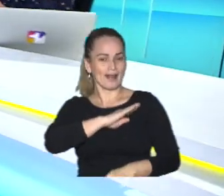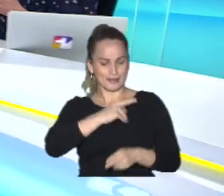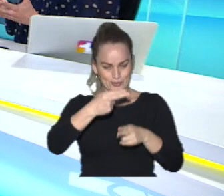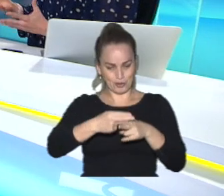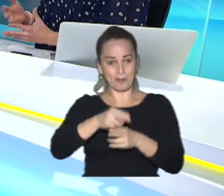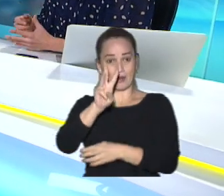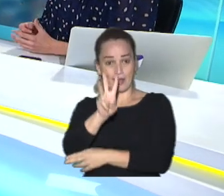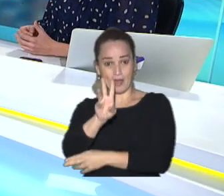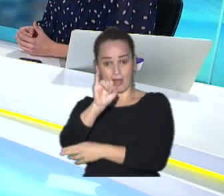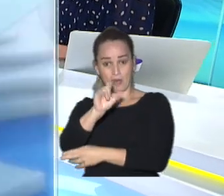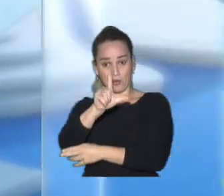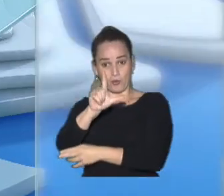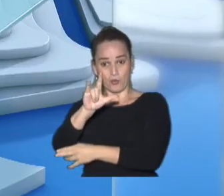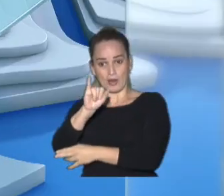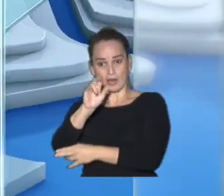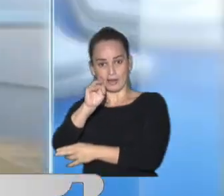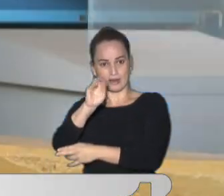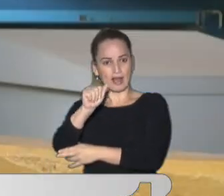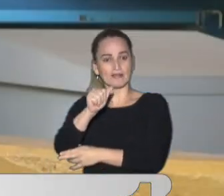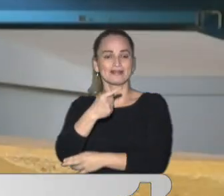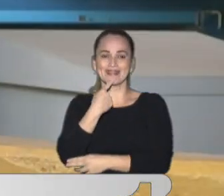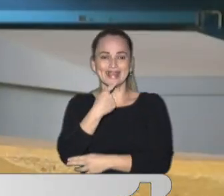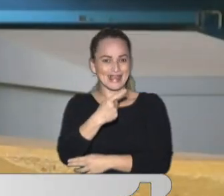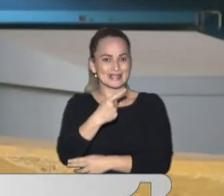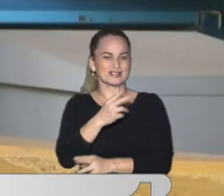Dow ante este reclamo?